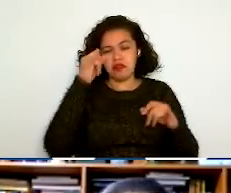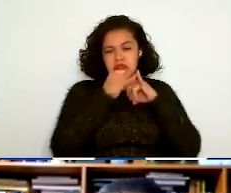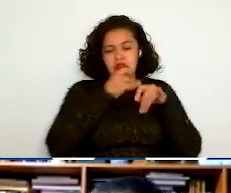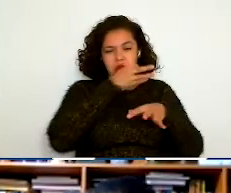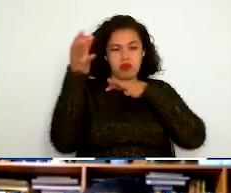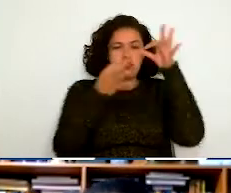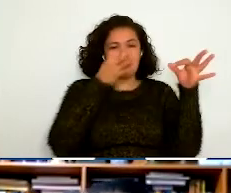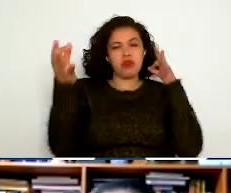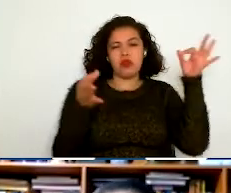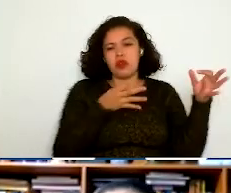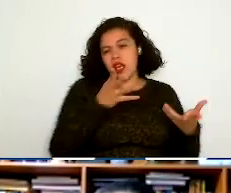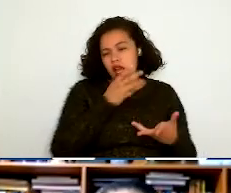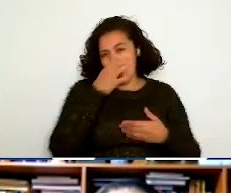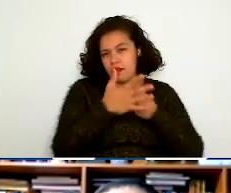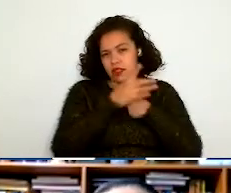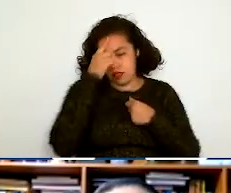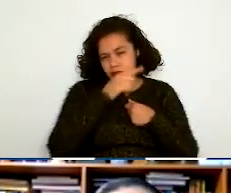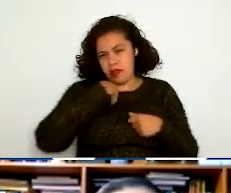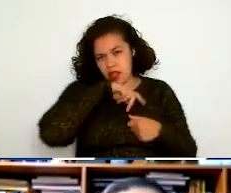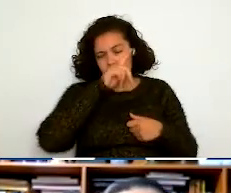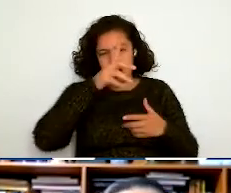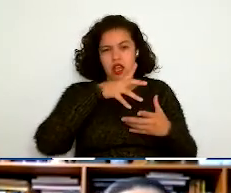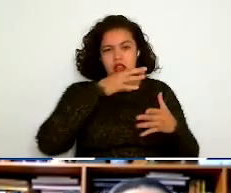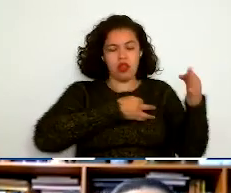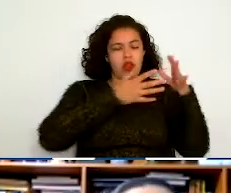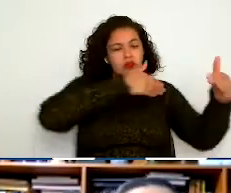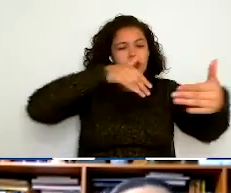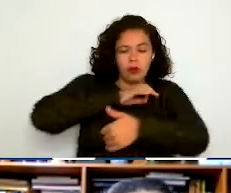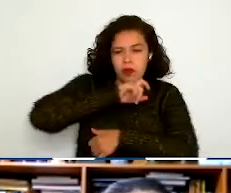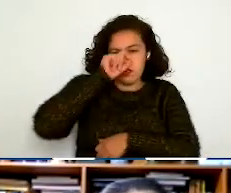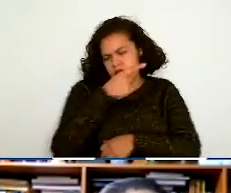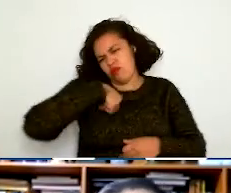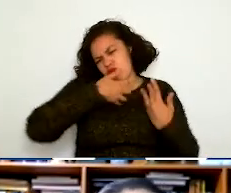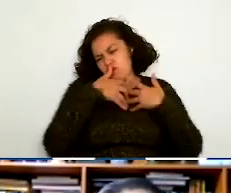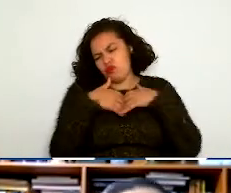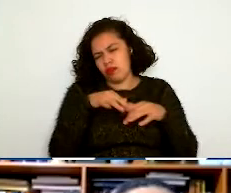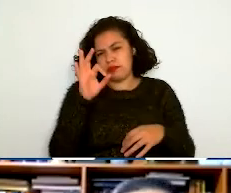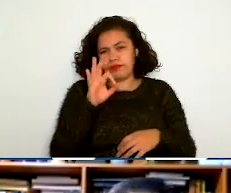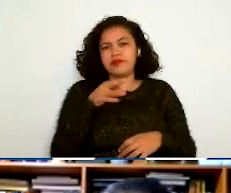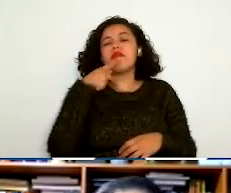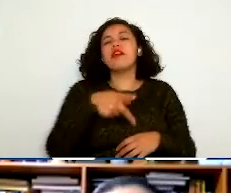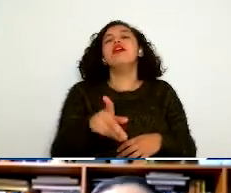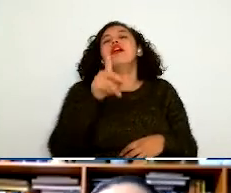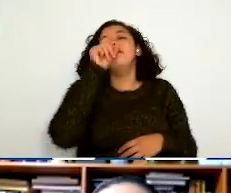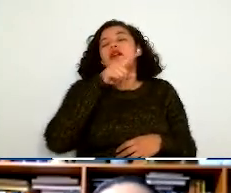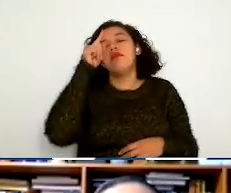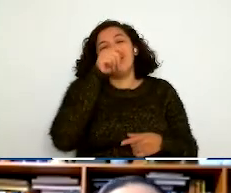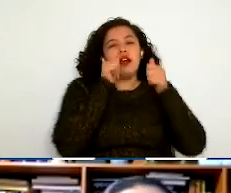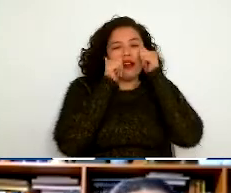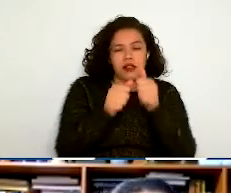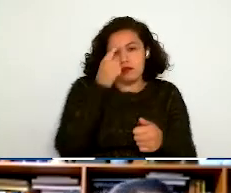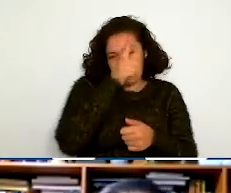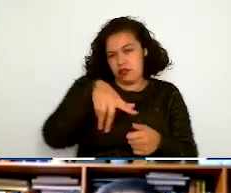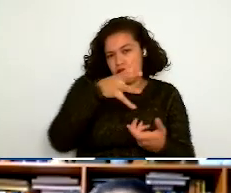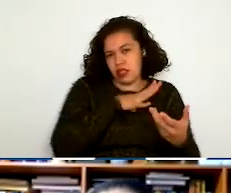¿no? Que pueden apropiarse de esto también que a ustedes les ha funcionado y que mejore la atención obviamente que están